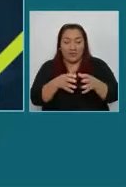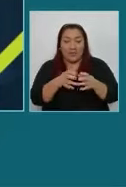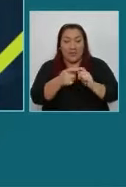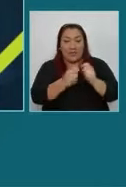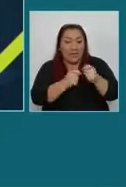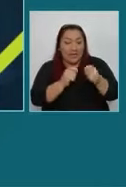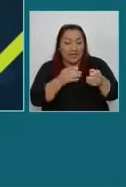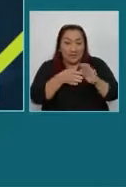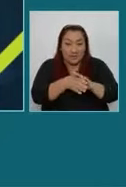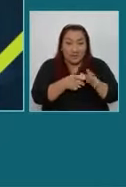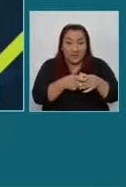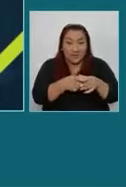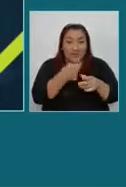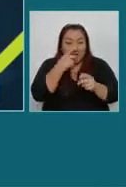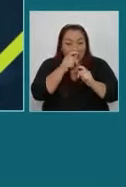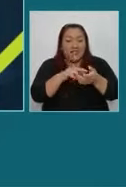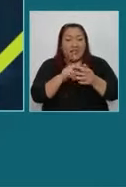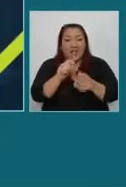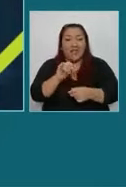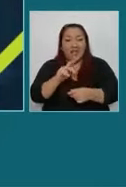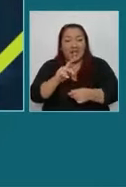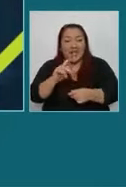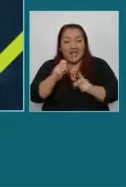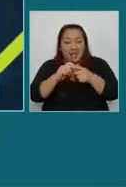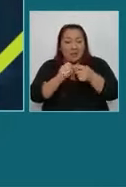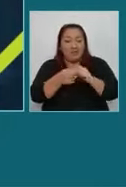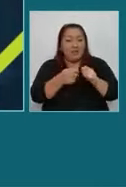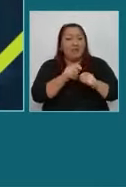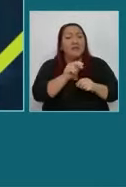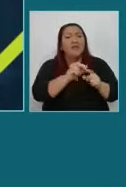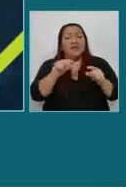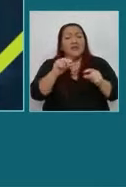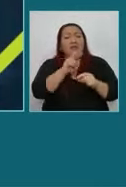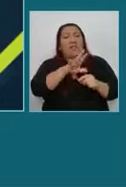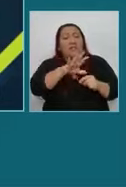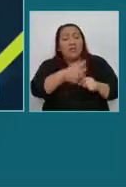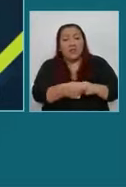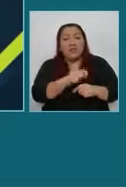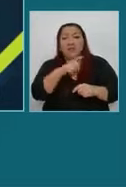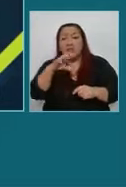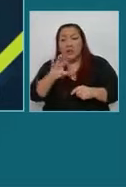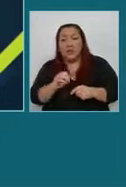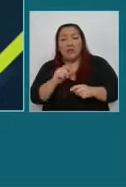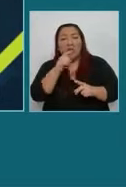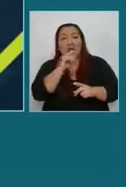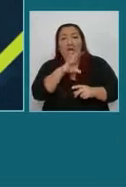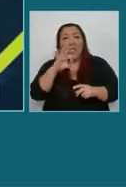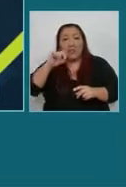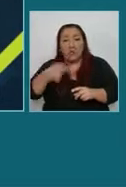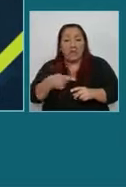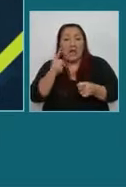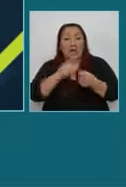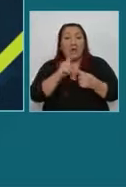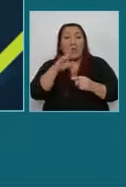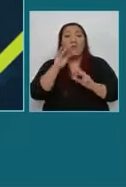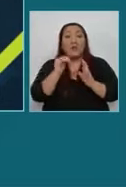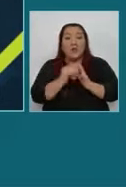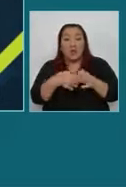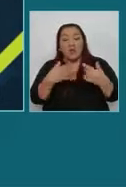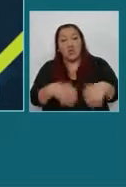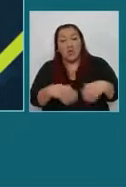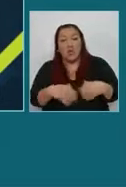tickets, yo he visto pasar tickets desde 25.000, pasando 50, 150, medio millón, hasta 1 millón. Entonces es bastante variable